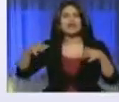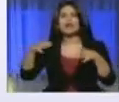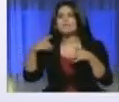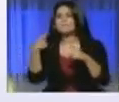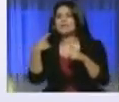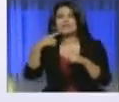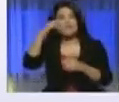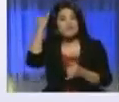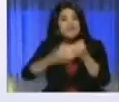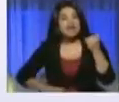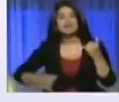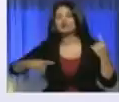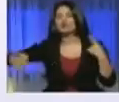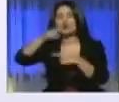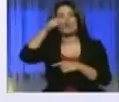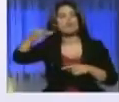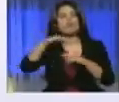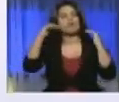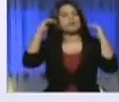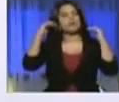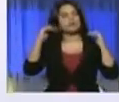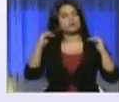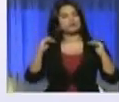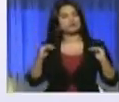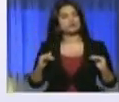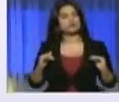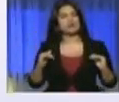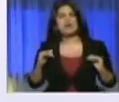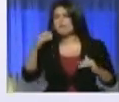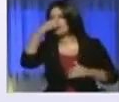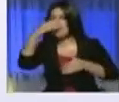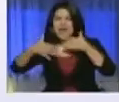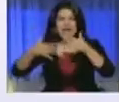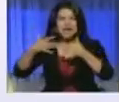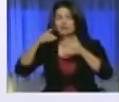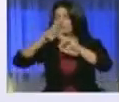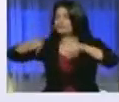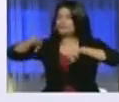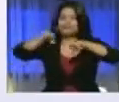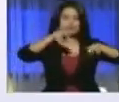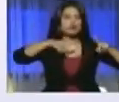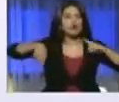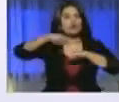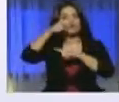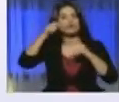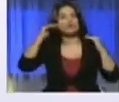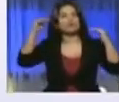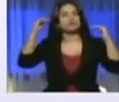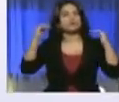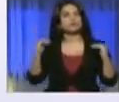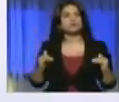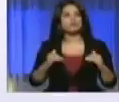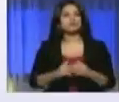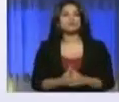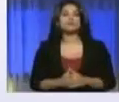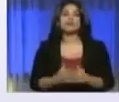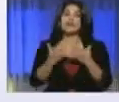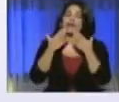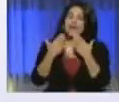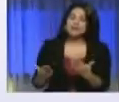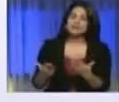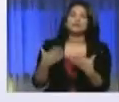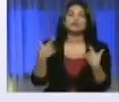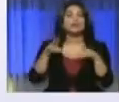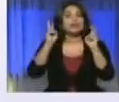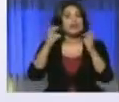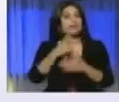de bandas criminales y de asesinos grandes territorios, grandes corredores. Bueno, gracias. Estos son temas apasionantes, ¿no?,